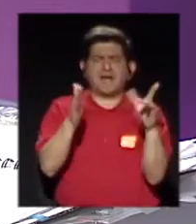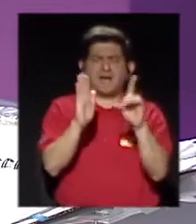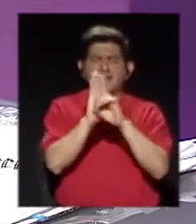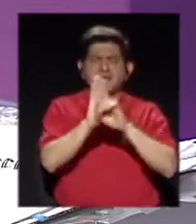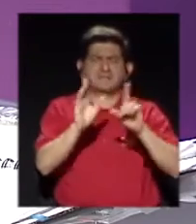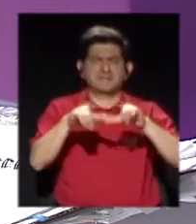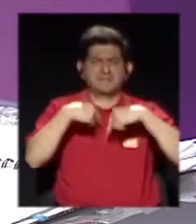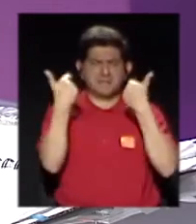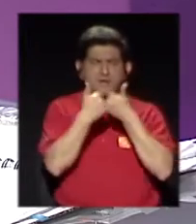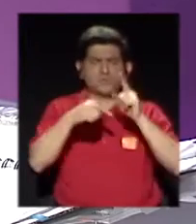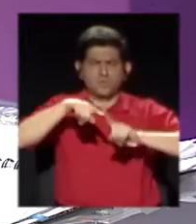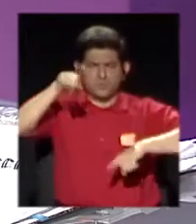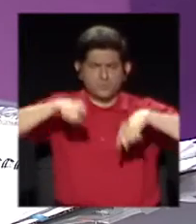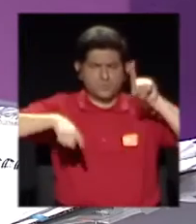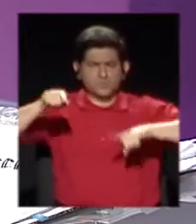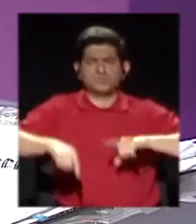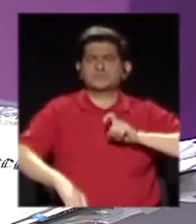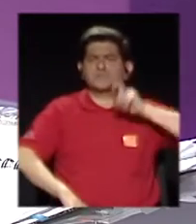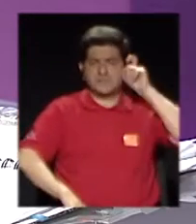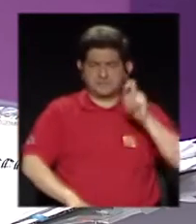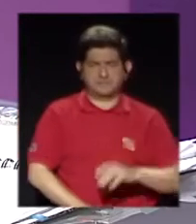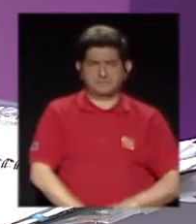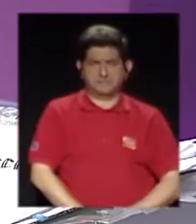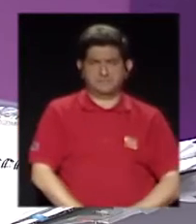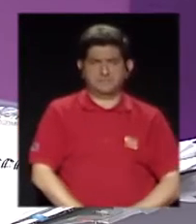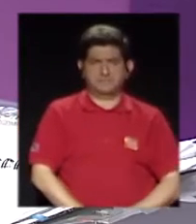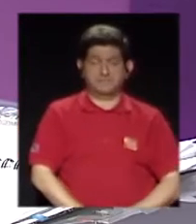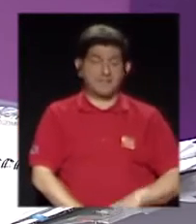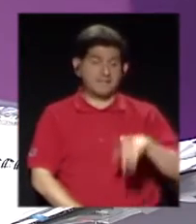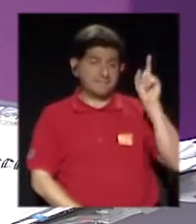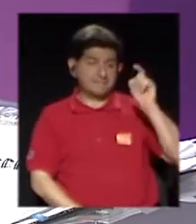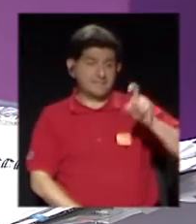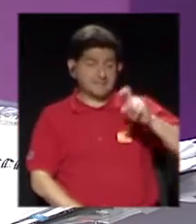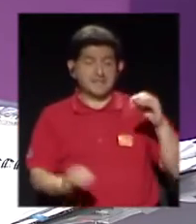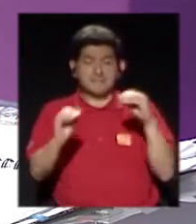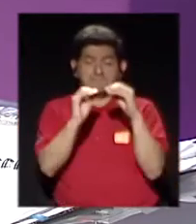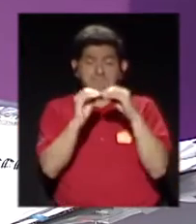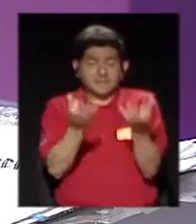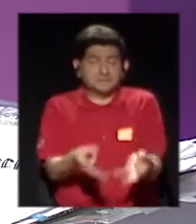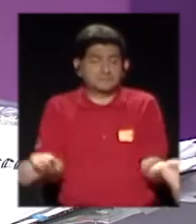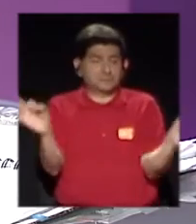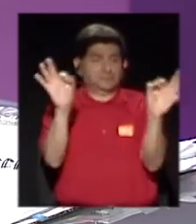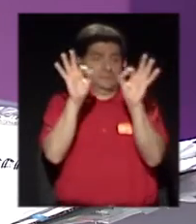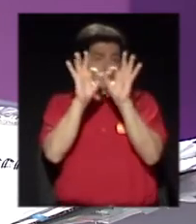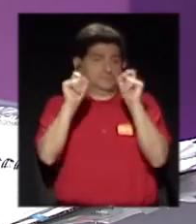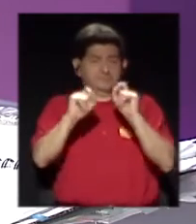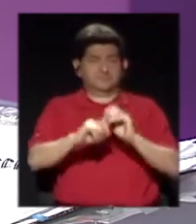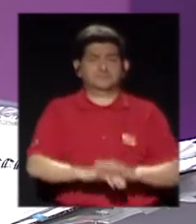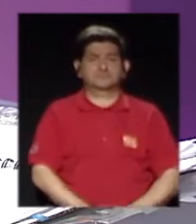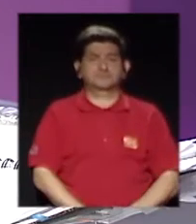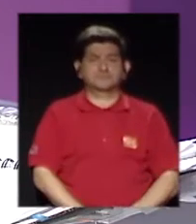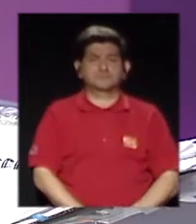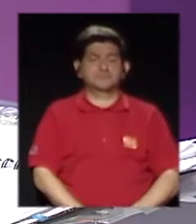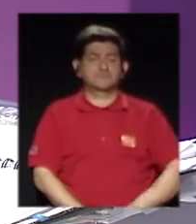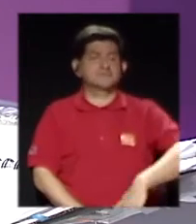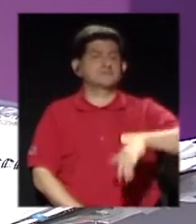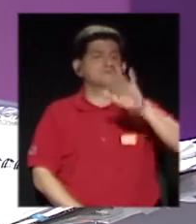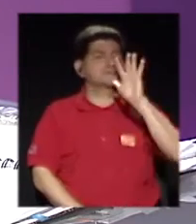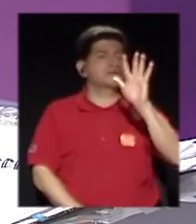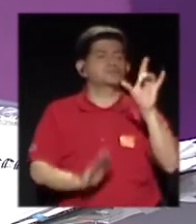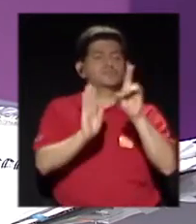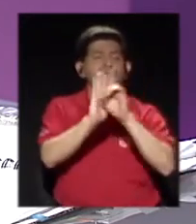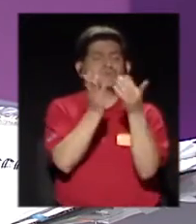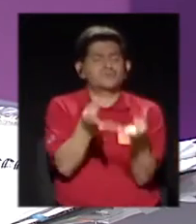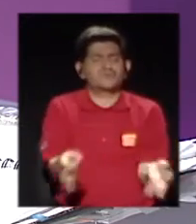para los grupos de diversidad sexual es decir las necesidades más sentidas entre los cinco derechos